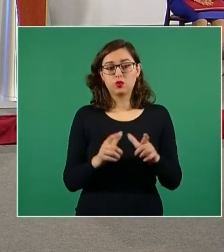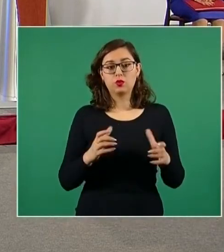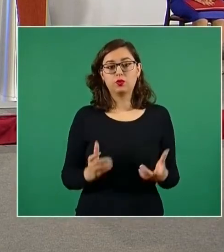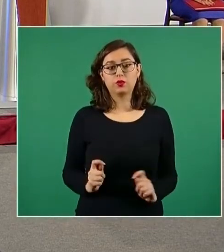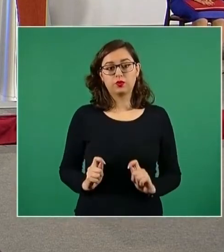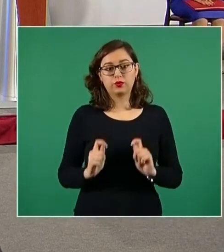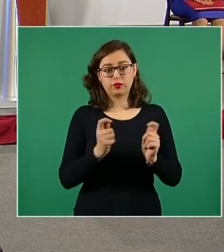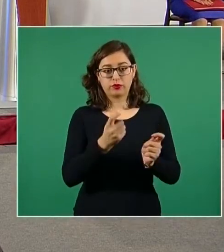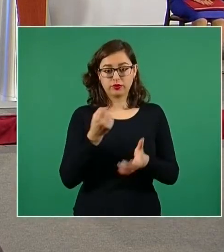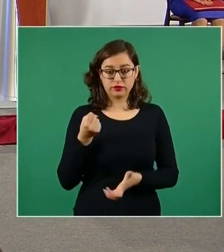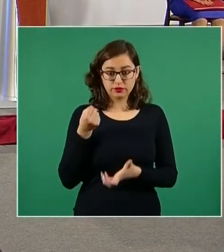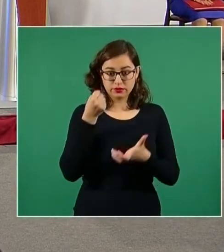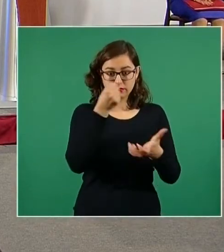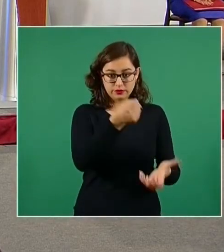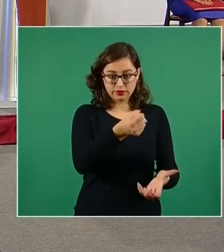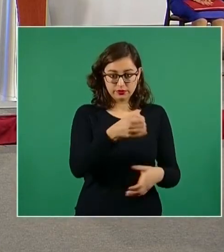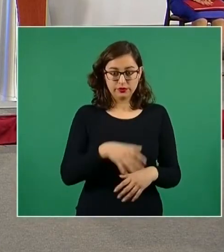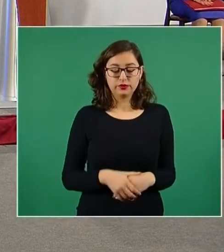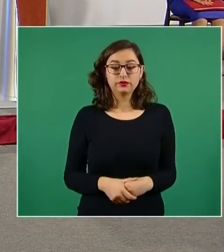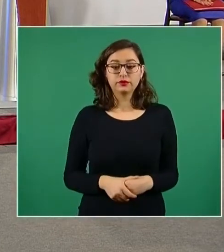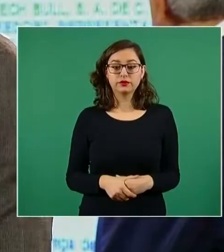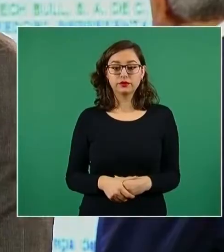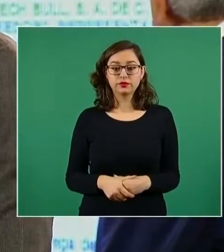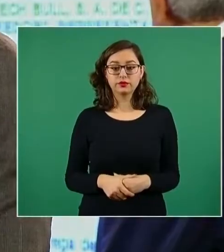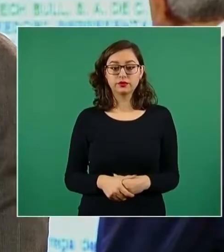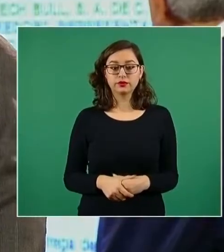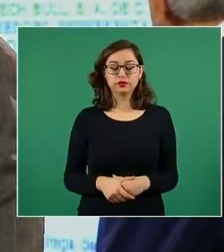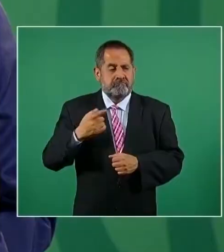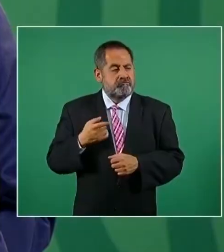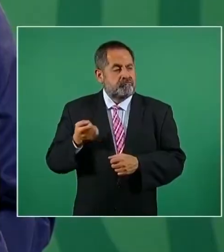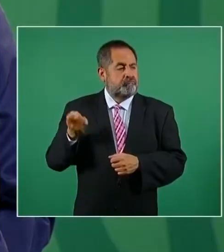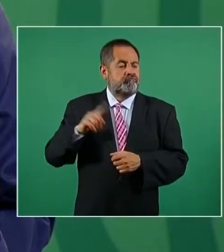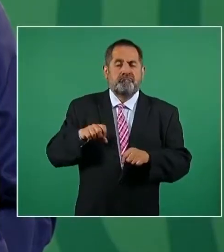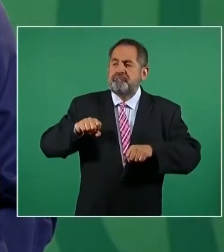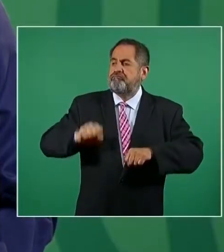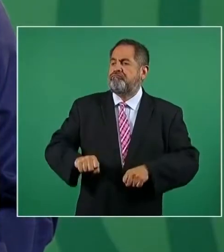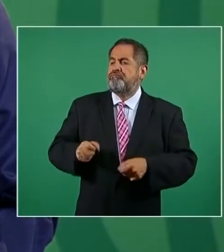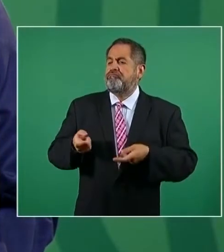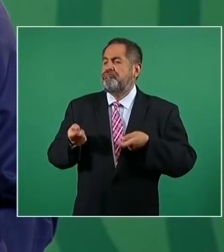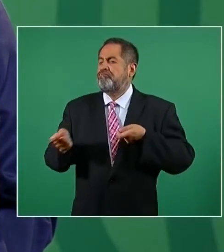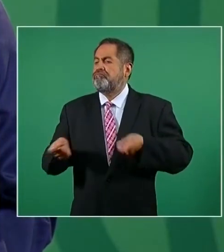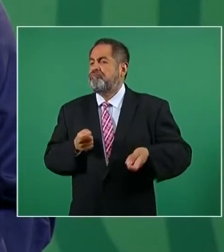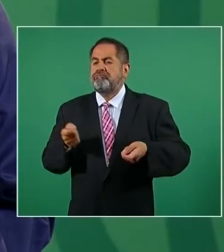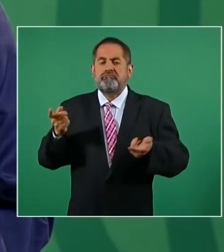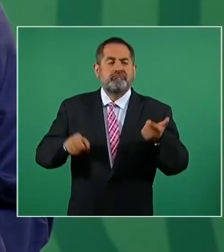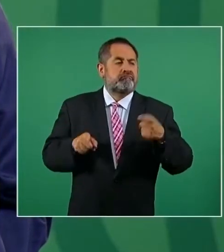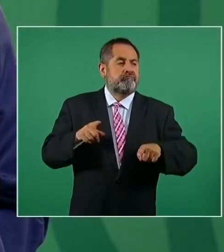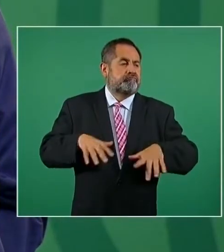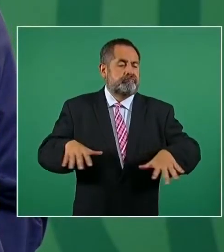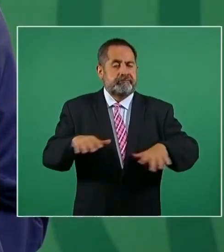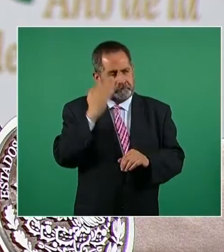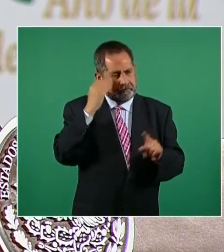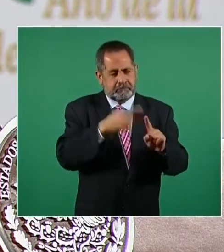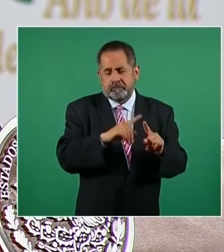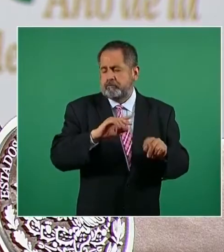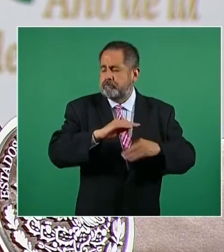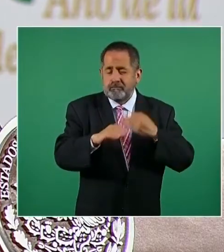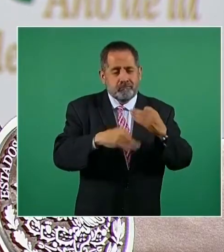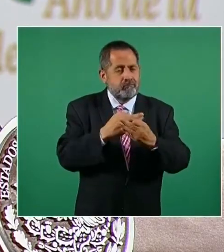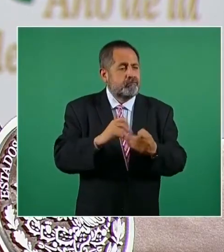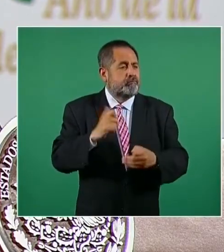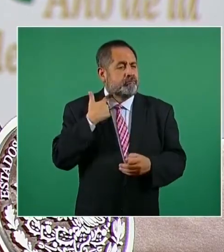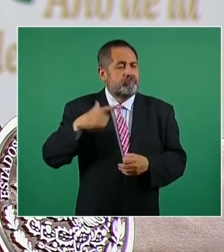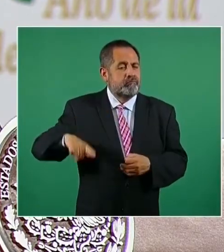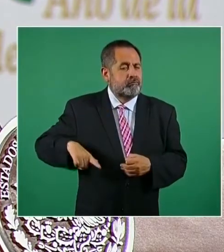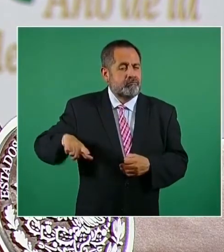transfiriéndose los recursos. Además se dejó en claro este día en la rueda de prensa que en la actual administración no se han